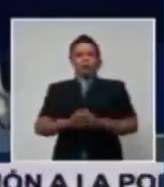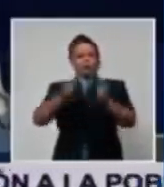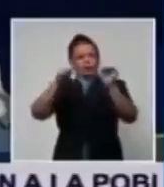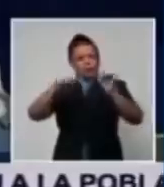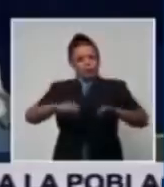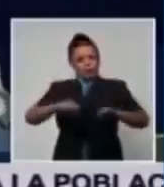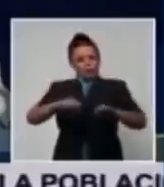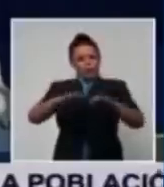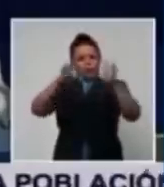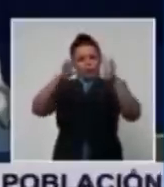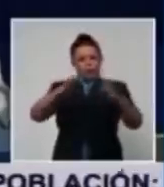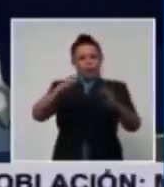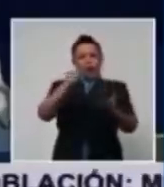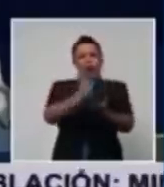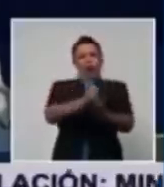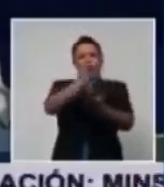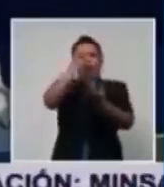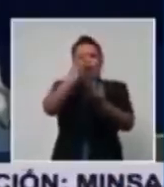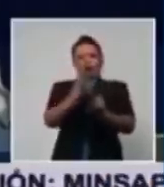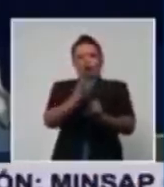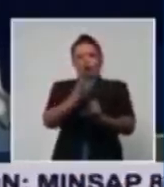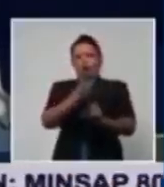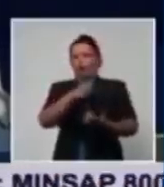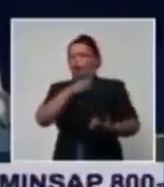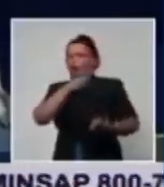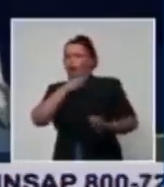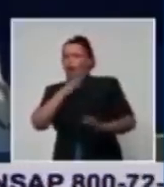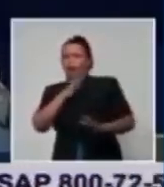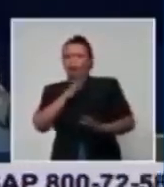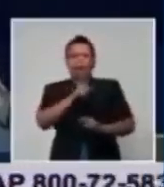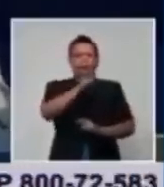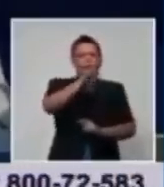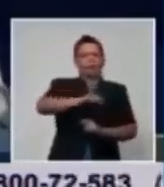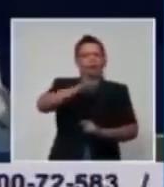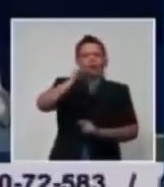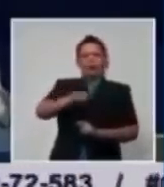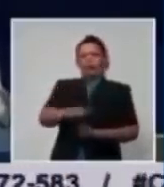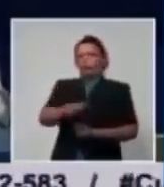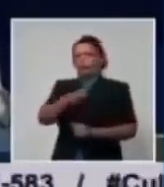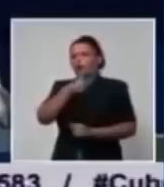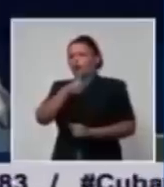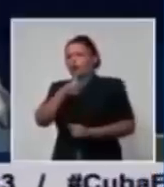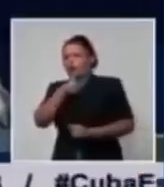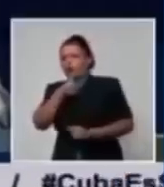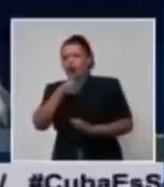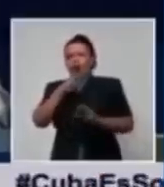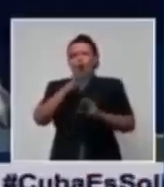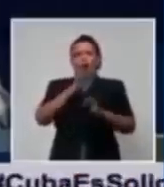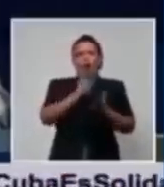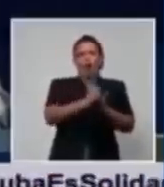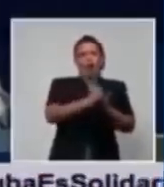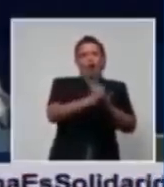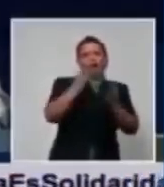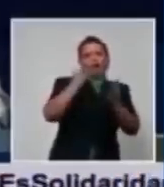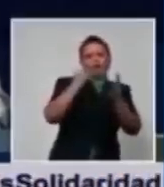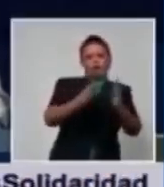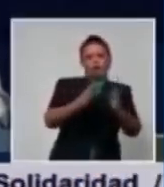una persona que se sospecha que o está confirmado con la